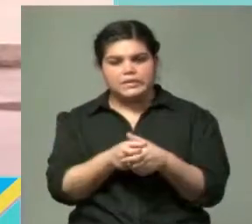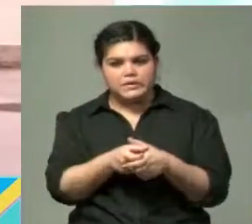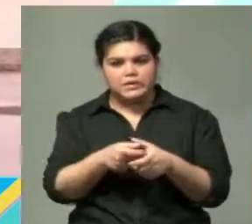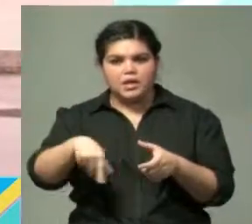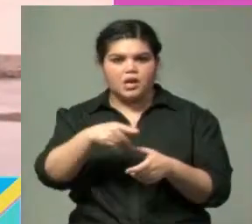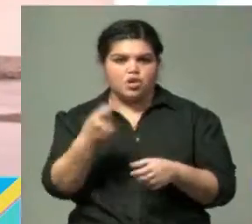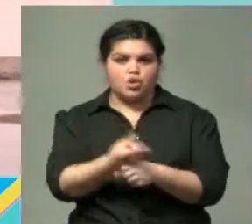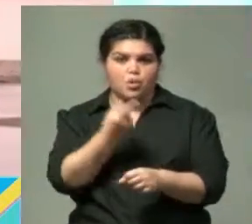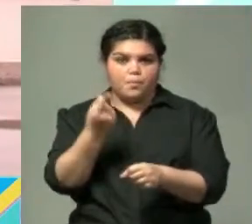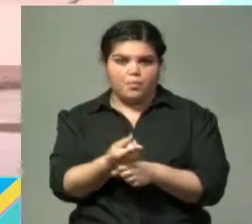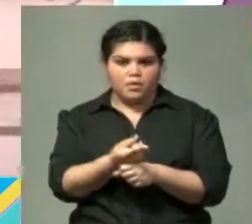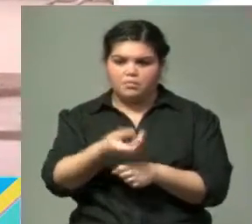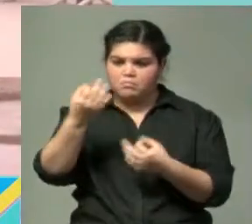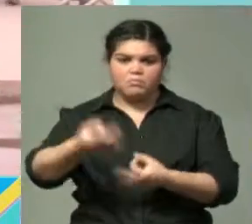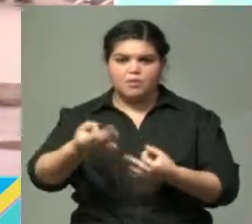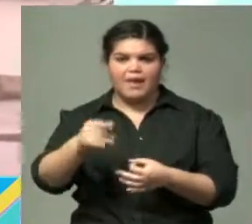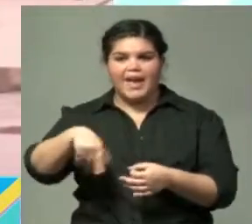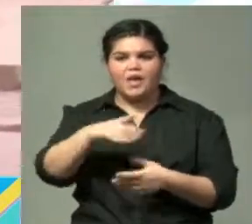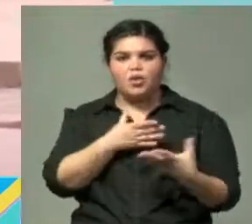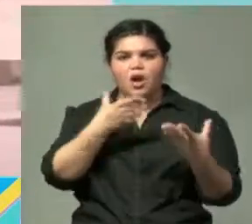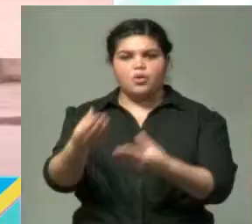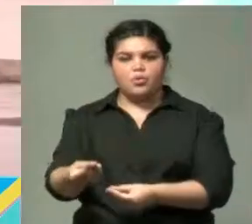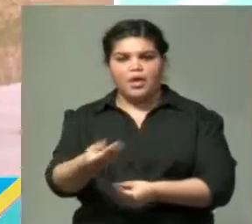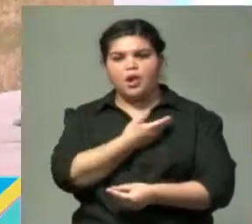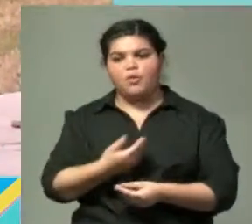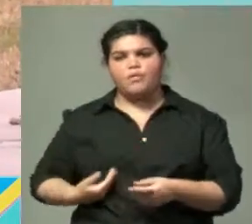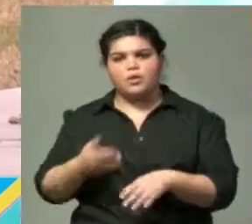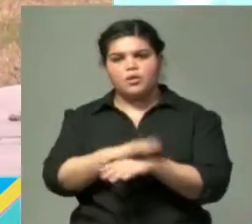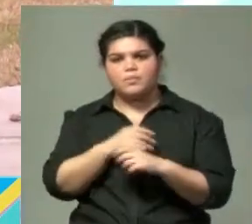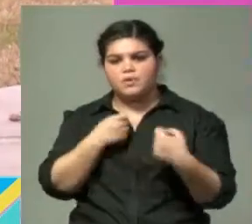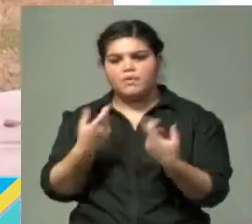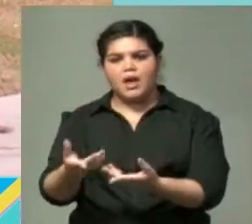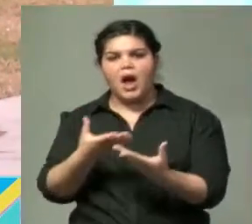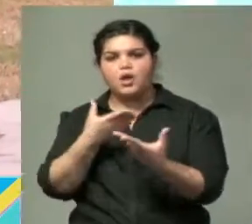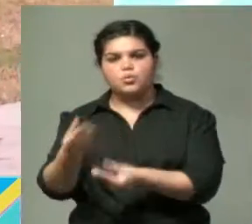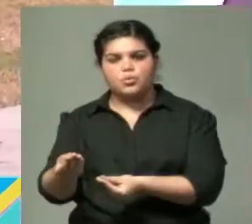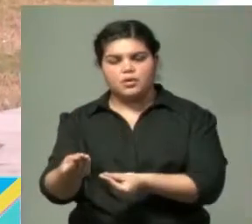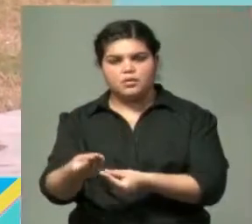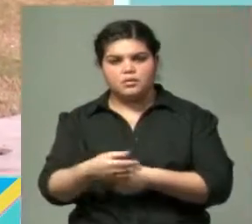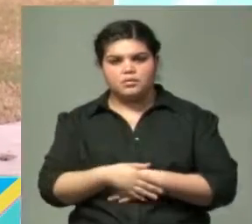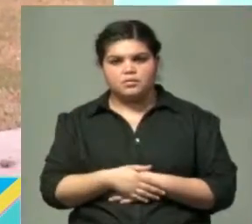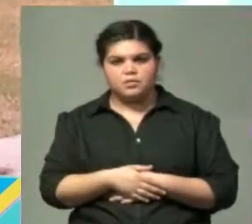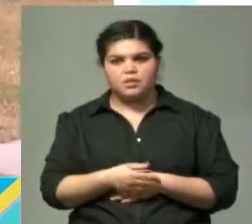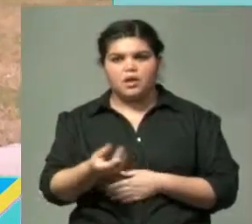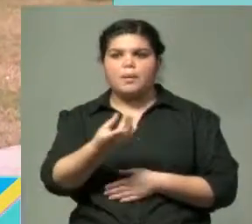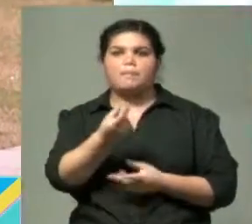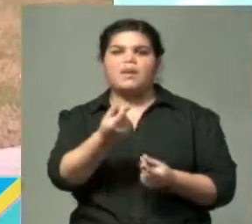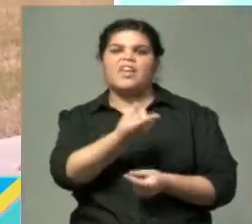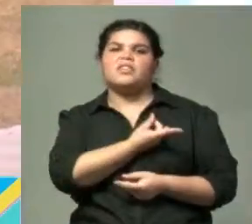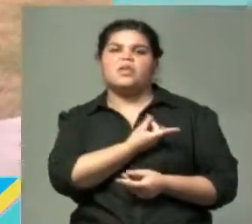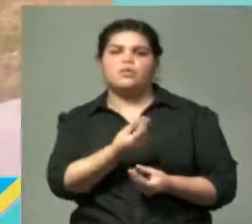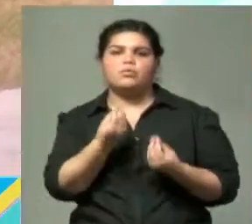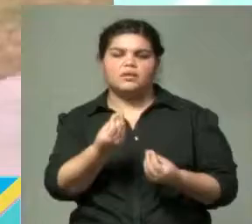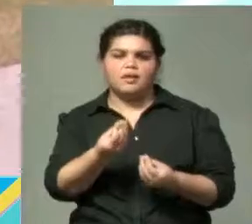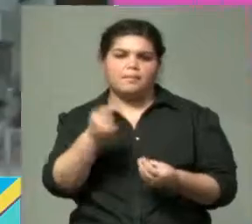pueden hacerlo, está bien, a esas hay que ayudarlos, el Estado tiene que ayudarlas a que pueda hacerlo. ¿Y de dónde se saca esa plata para ayudarlas? Sobra la